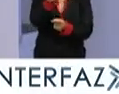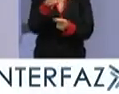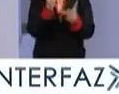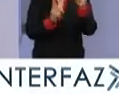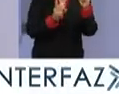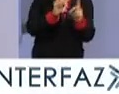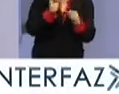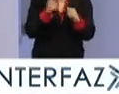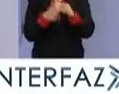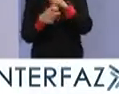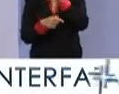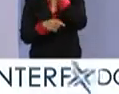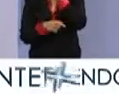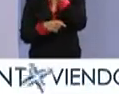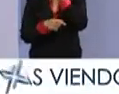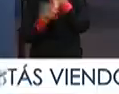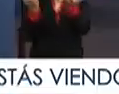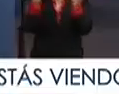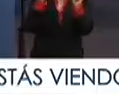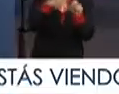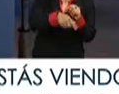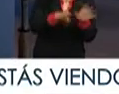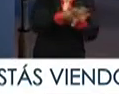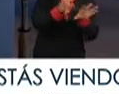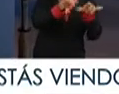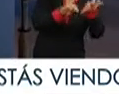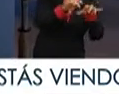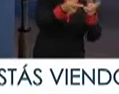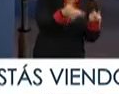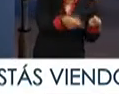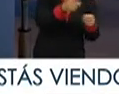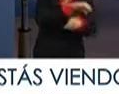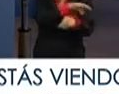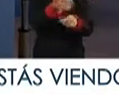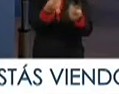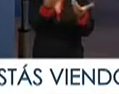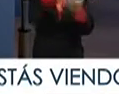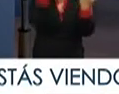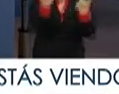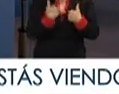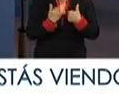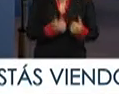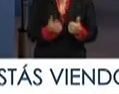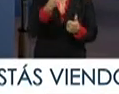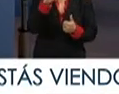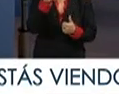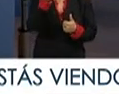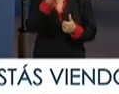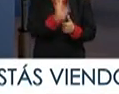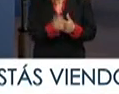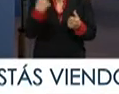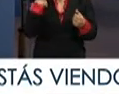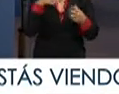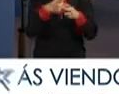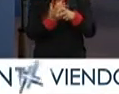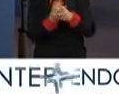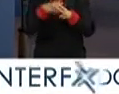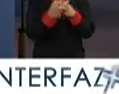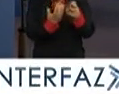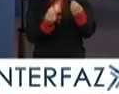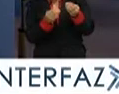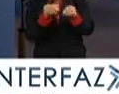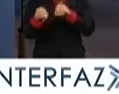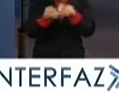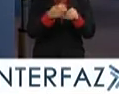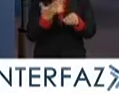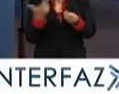duda con alguna cuestión de programación, alguna cuestión de diseño o que no, por ejemplo en los robots, que no movía alguna pinza o algo por el estilo,